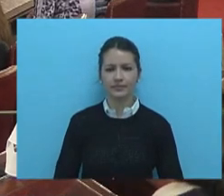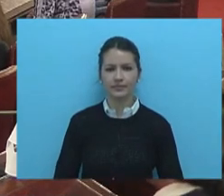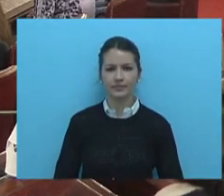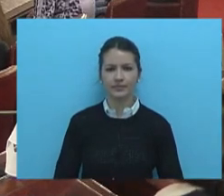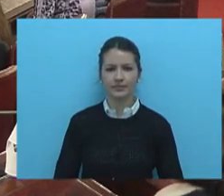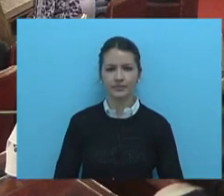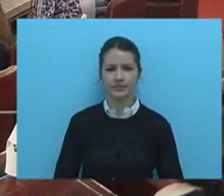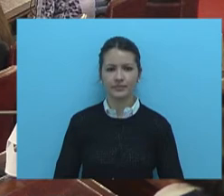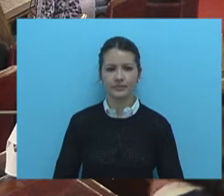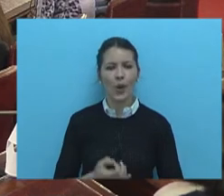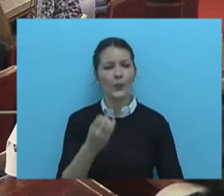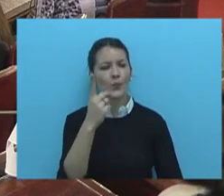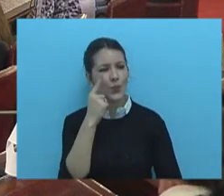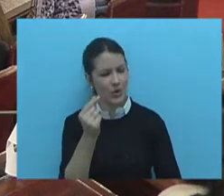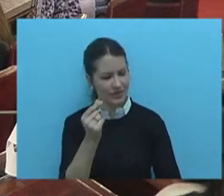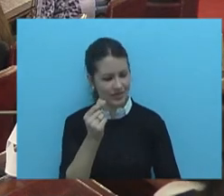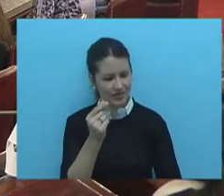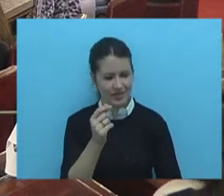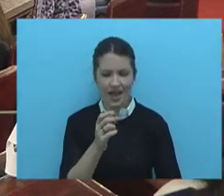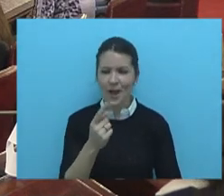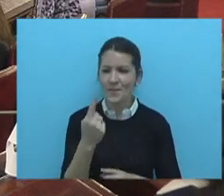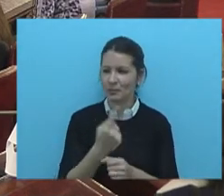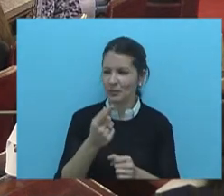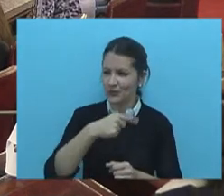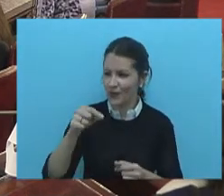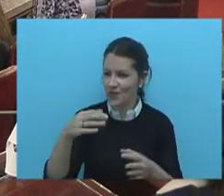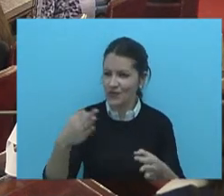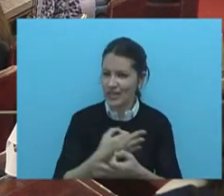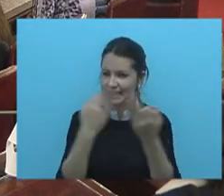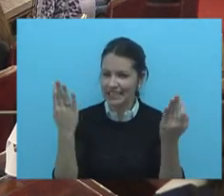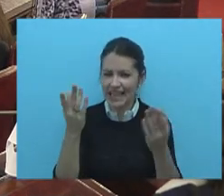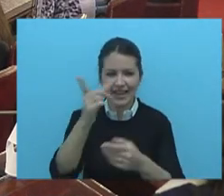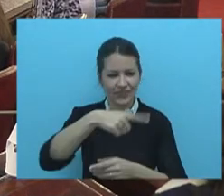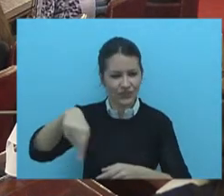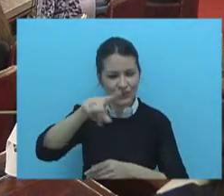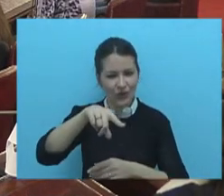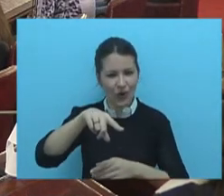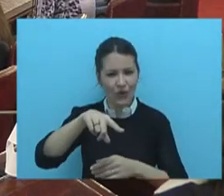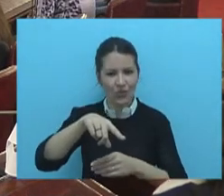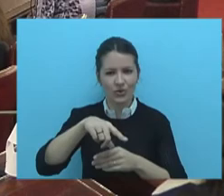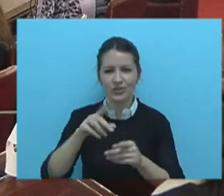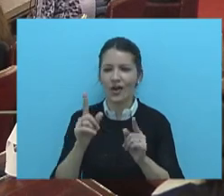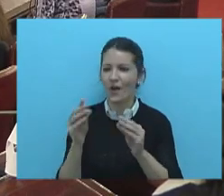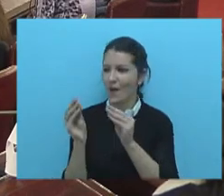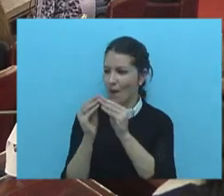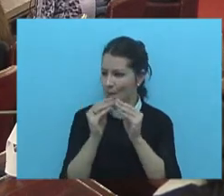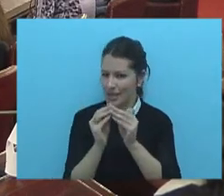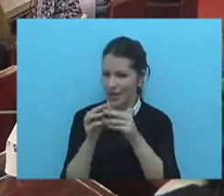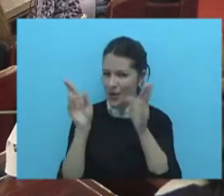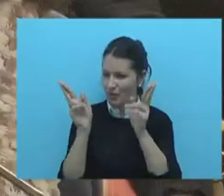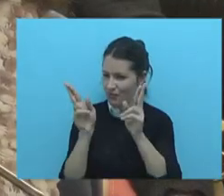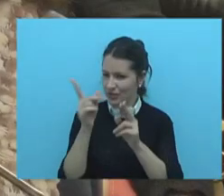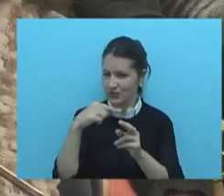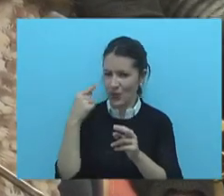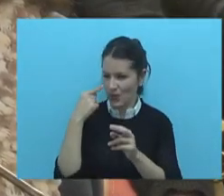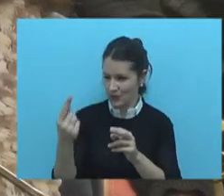Bueno, buen día. Yo simplemente quiero felicitar a todos los chicos que hoy participaron, a mis colegas docentes con los que nos estamos conociendo,